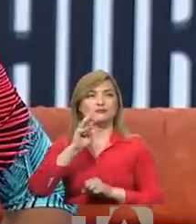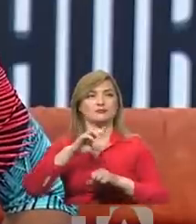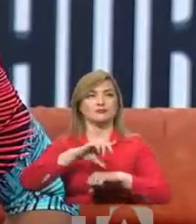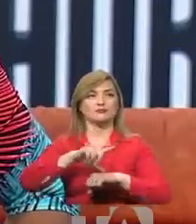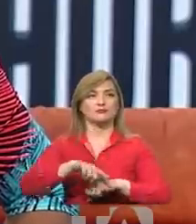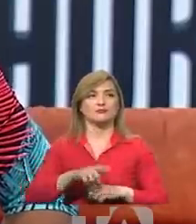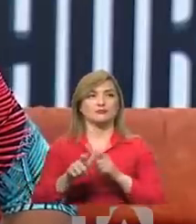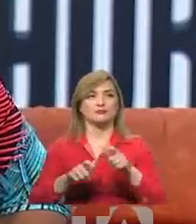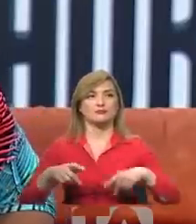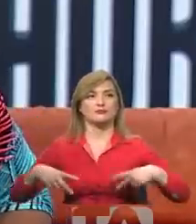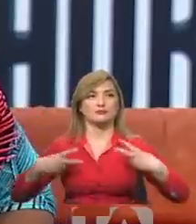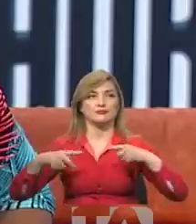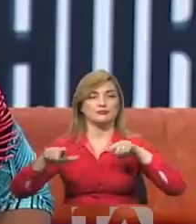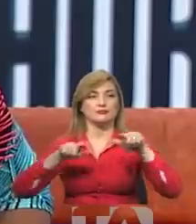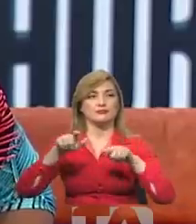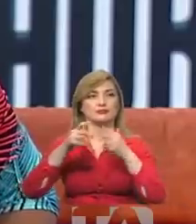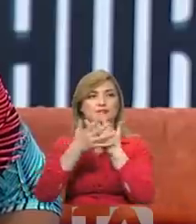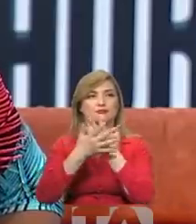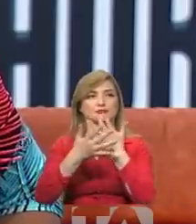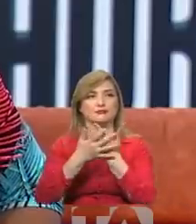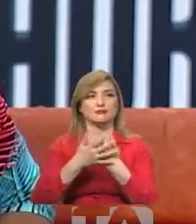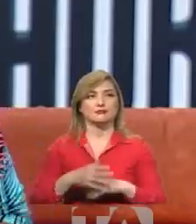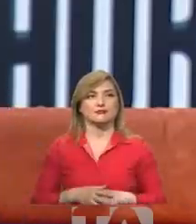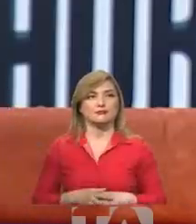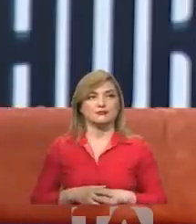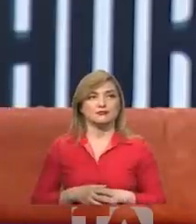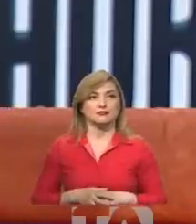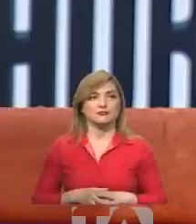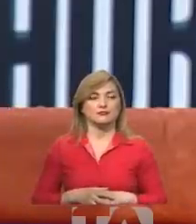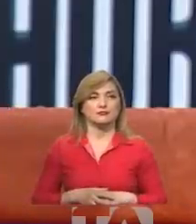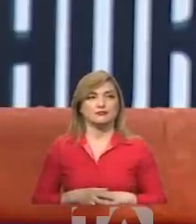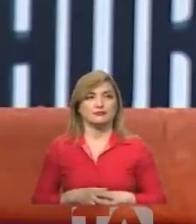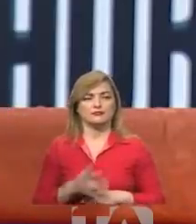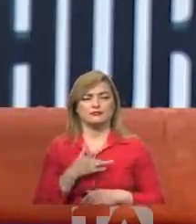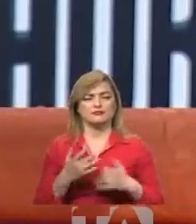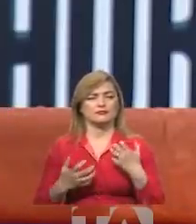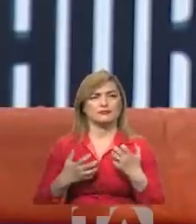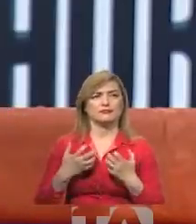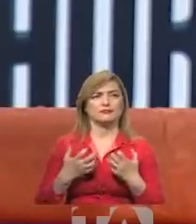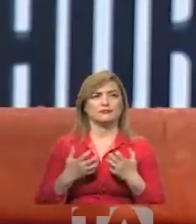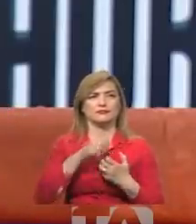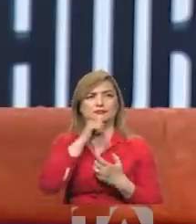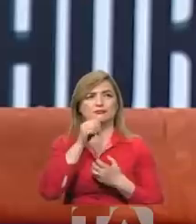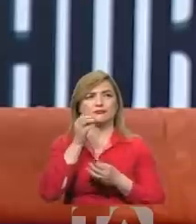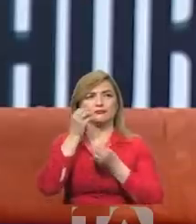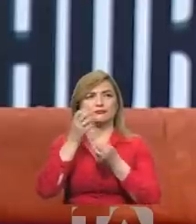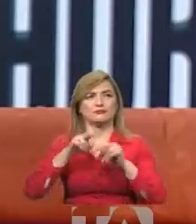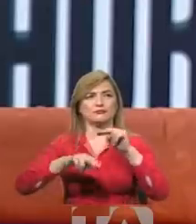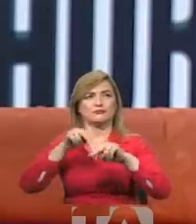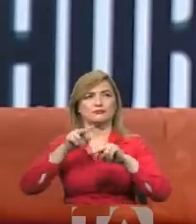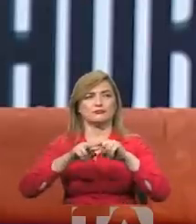8:26. Moradores del sector de Carcelén están descontentos por la falta de socialización de una obra de la empresa de agua